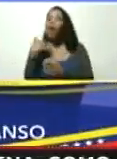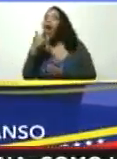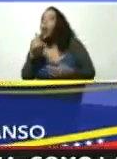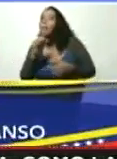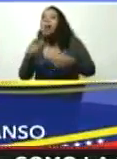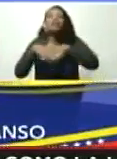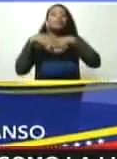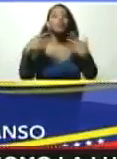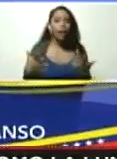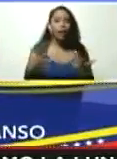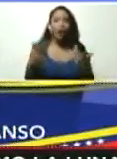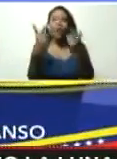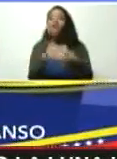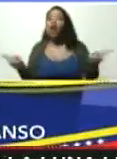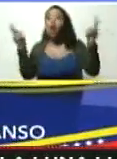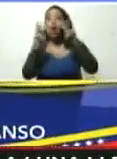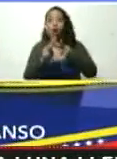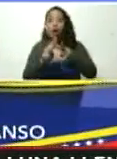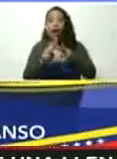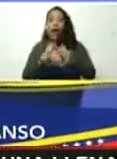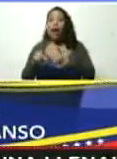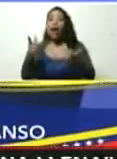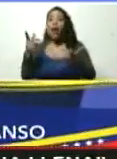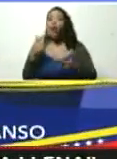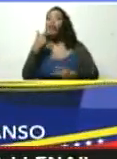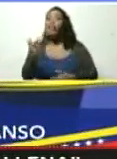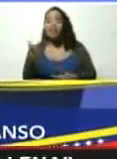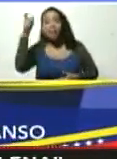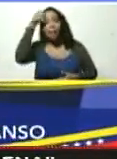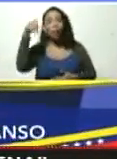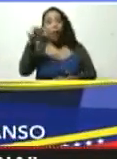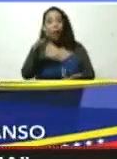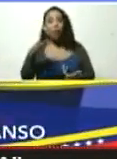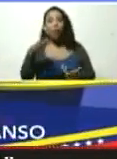la crítica del pueblo, que valore la autocrítica permanente.